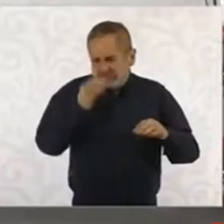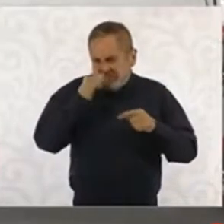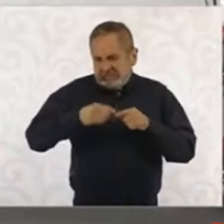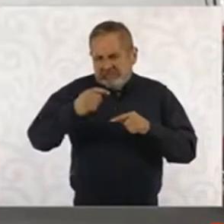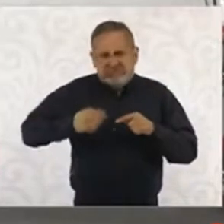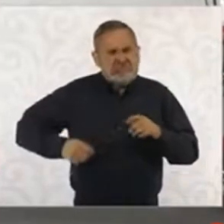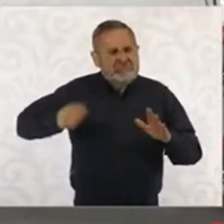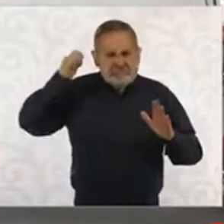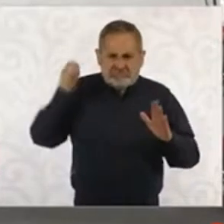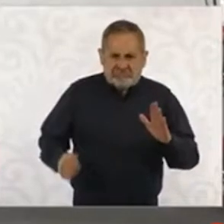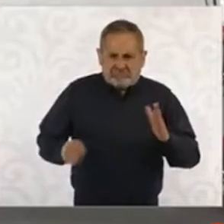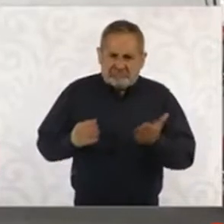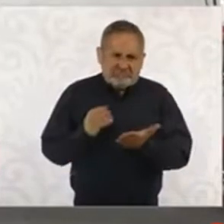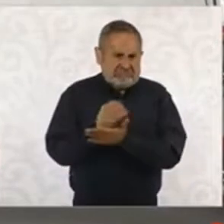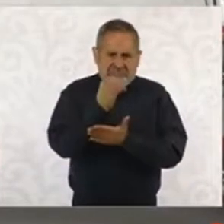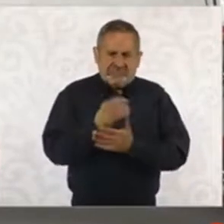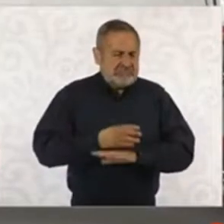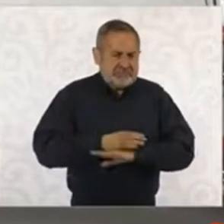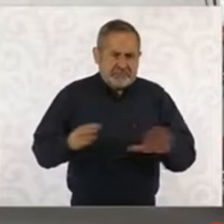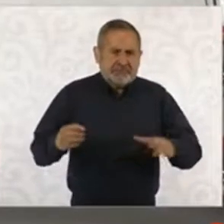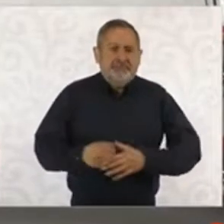favor.